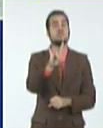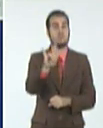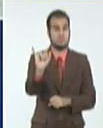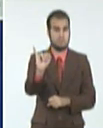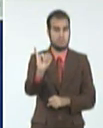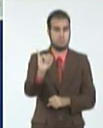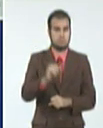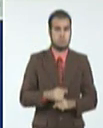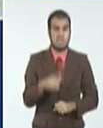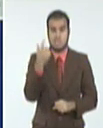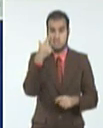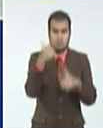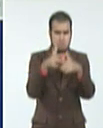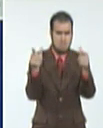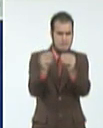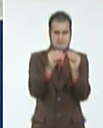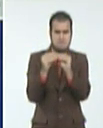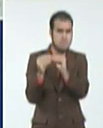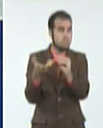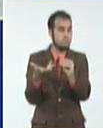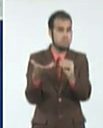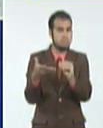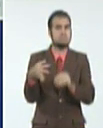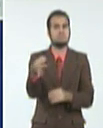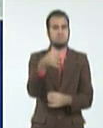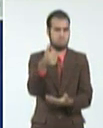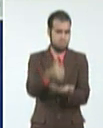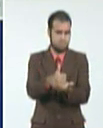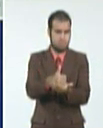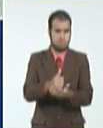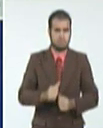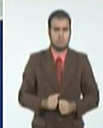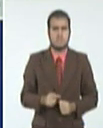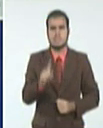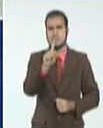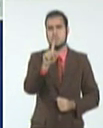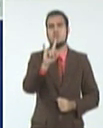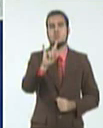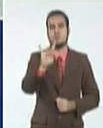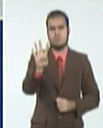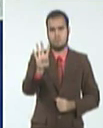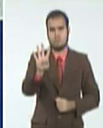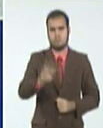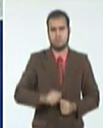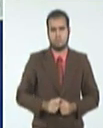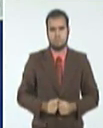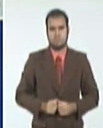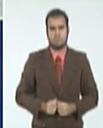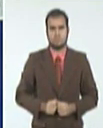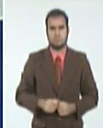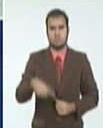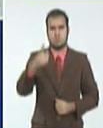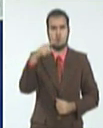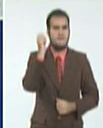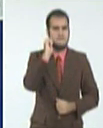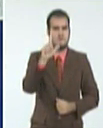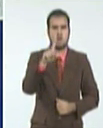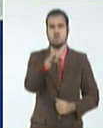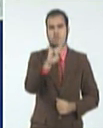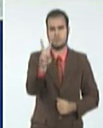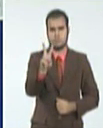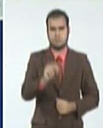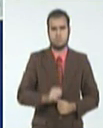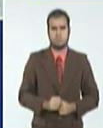mayor transmisión, en el municipio de Camagüey con 194, Florida con 92